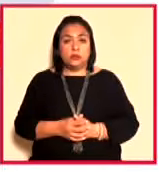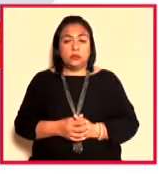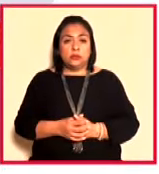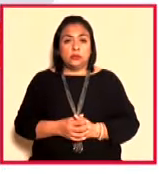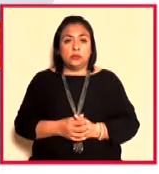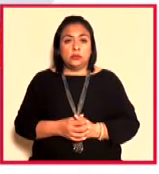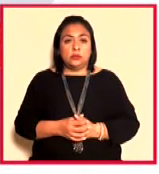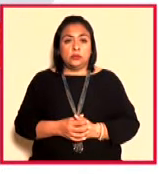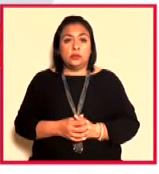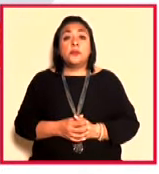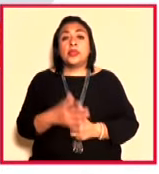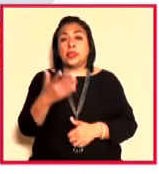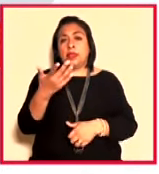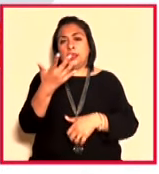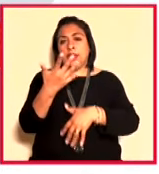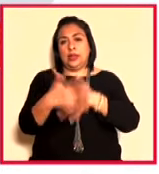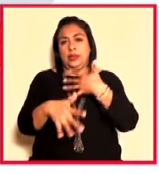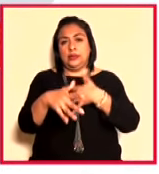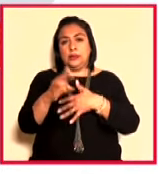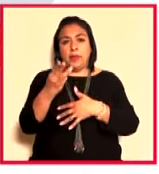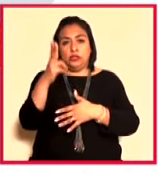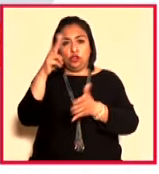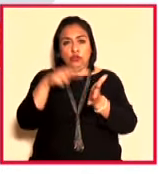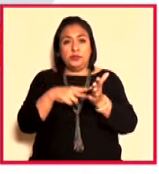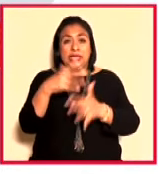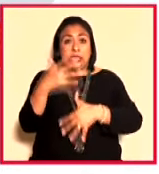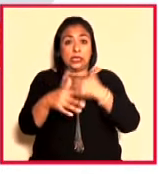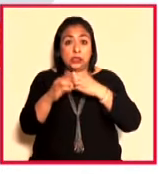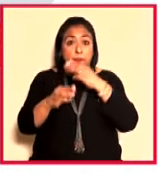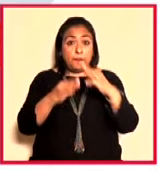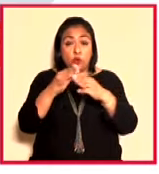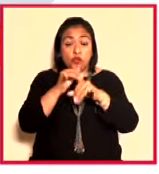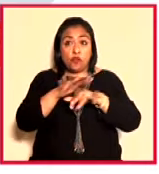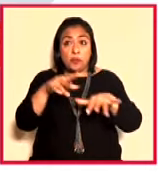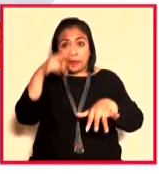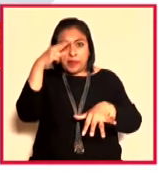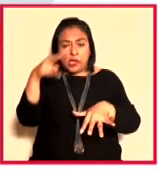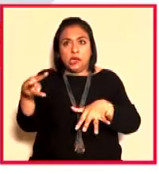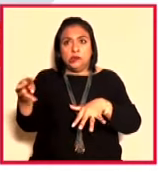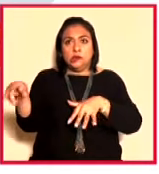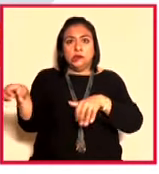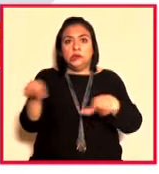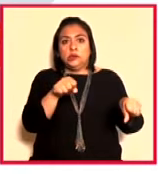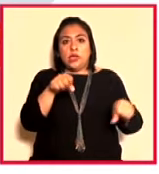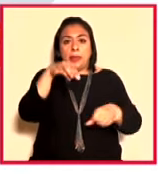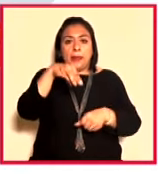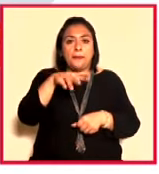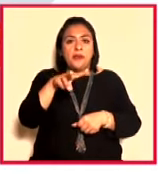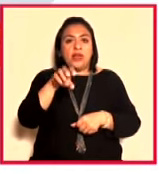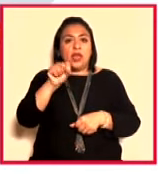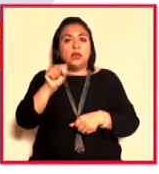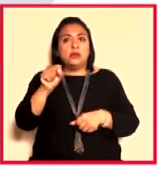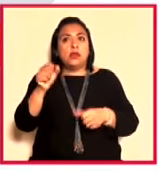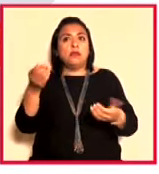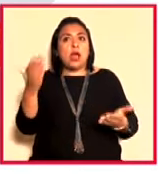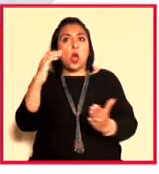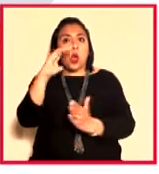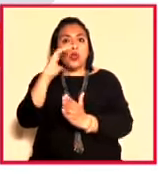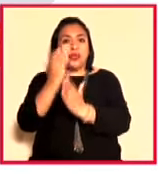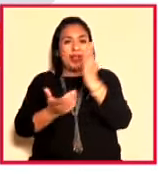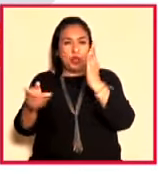censura. El 15 de marzo de 2015, el mundo de la información en México se cimbraba. La empresa MBS daba por terminado el contrato de la